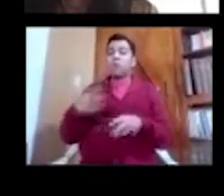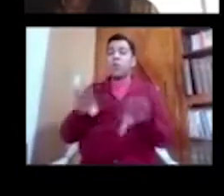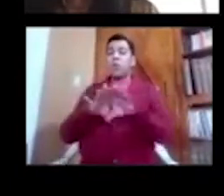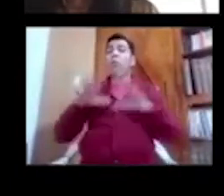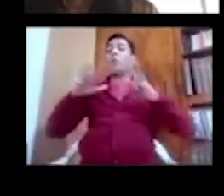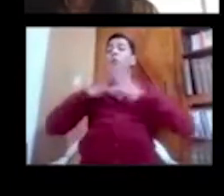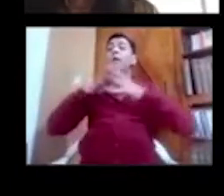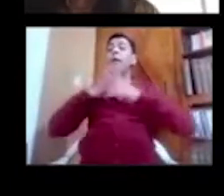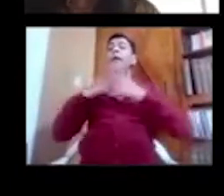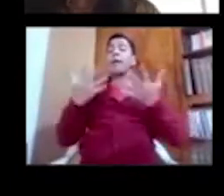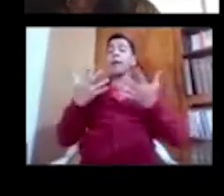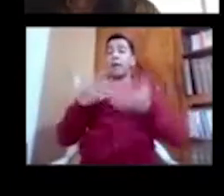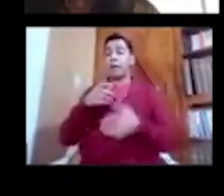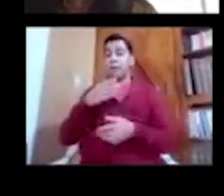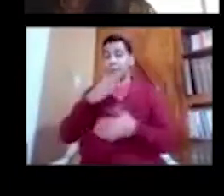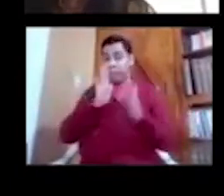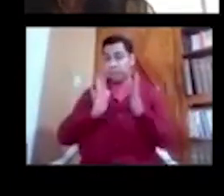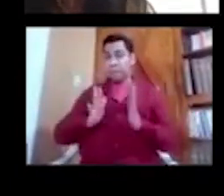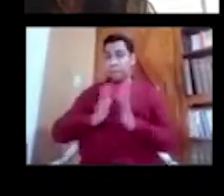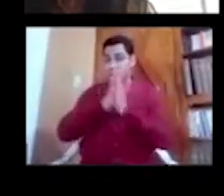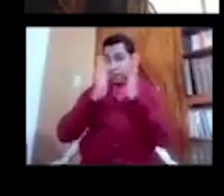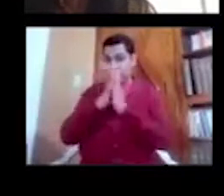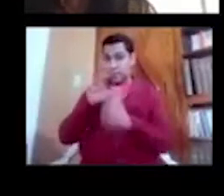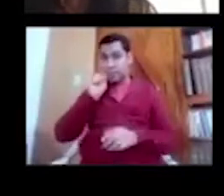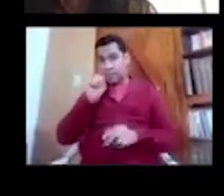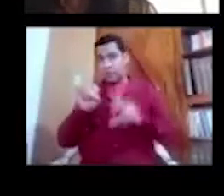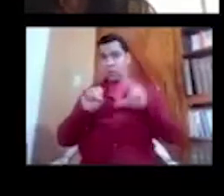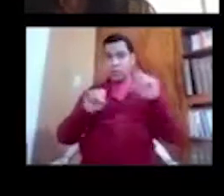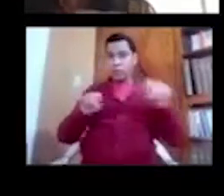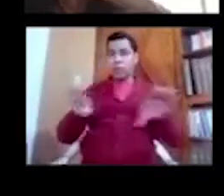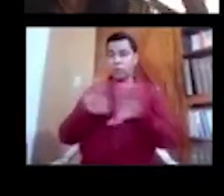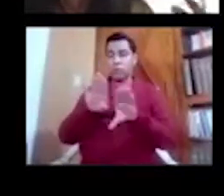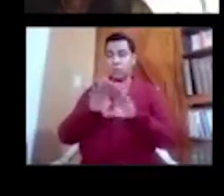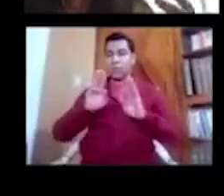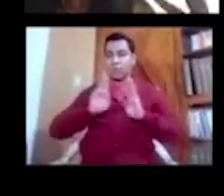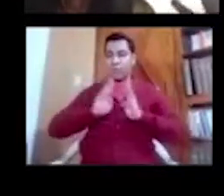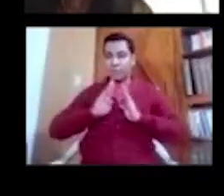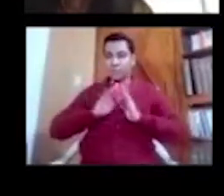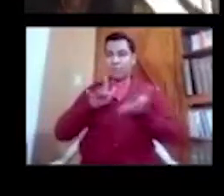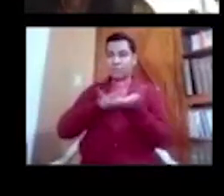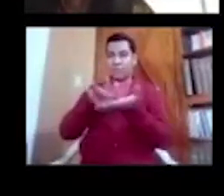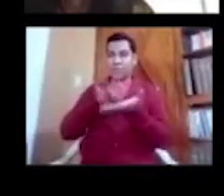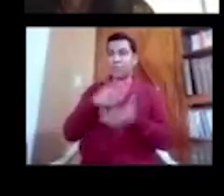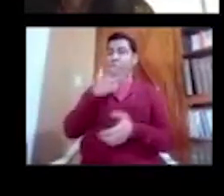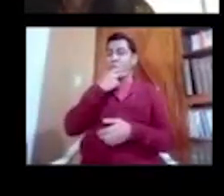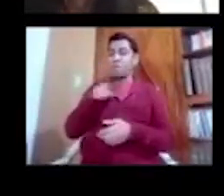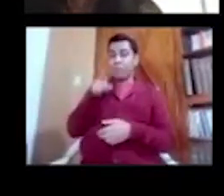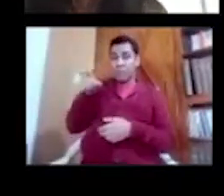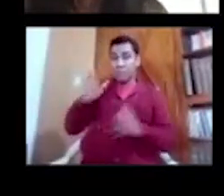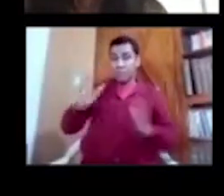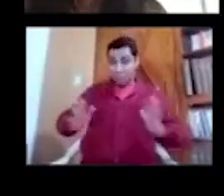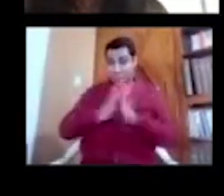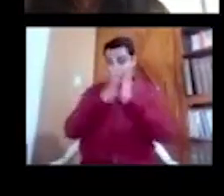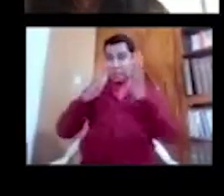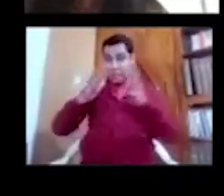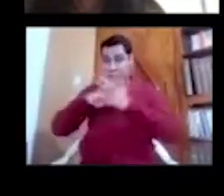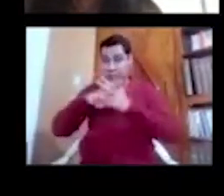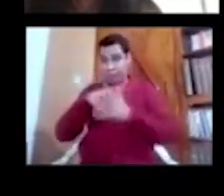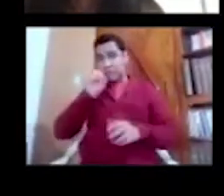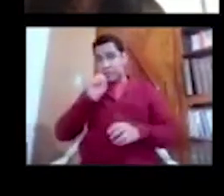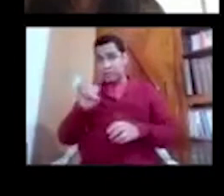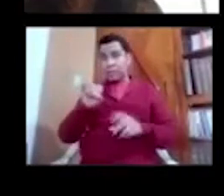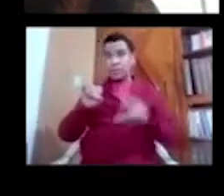El factor de la militarización de ese guerrero que también iba a ser nombrado